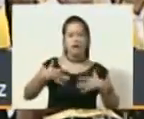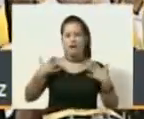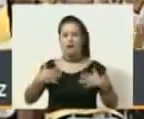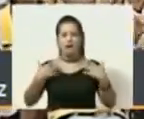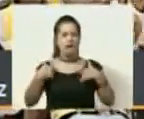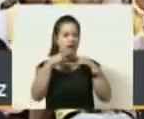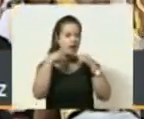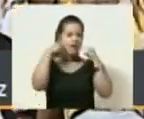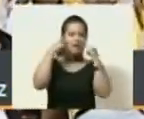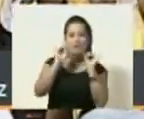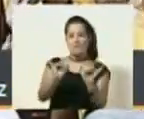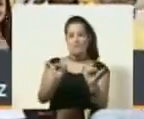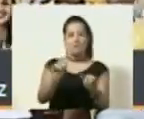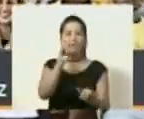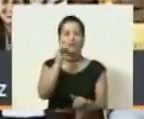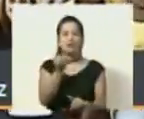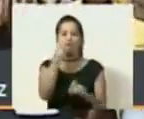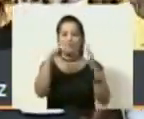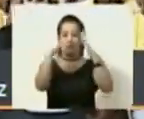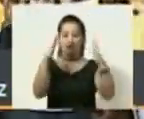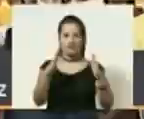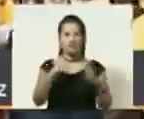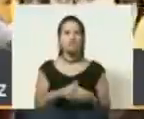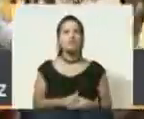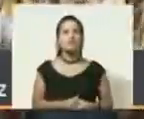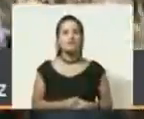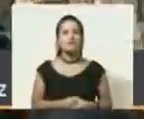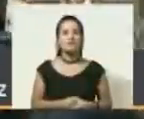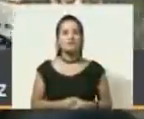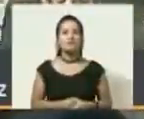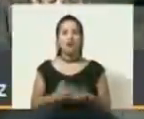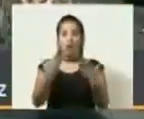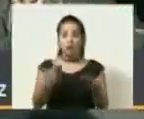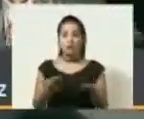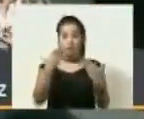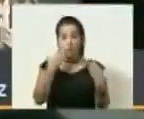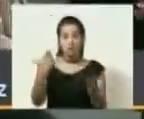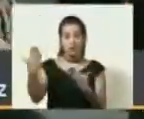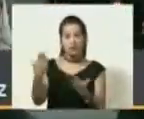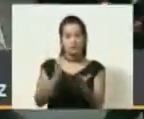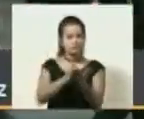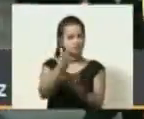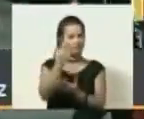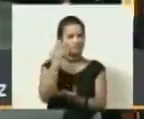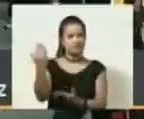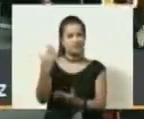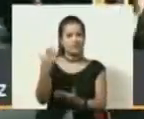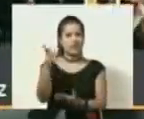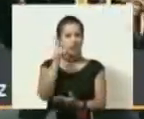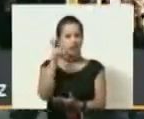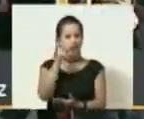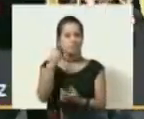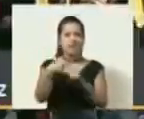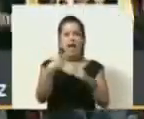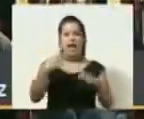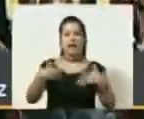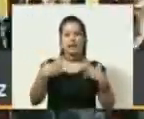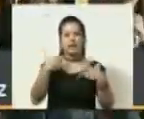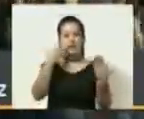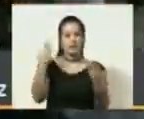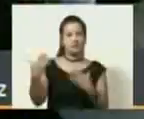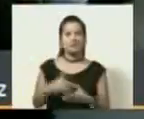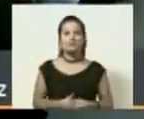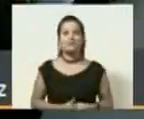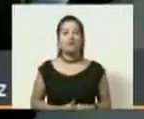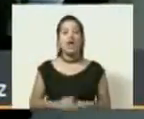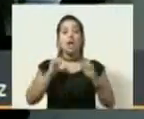el Palacio de Miraflores. Así que los invitamos a disfrutar parte de este sonido ambiente y de esta alegría que se vive acá. El himno